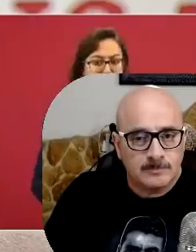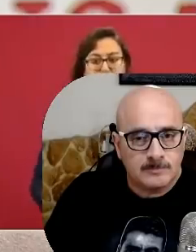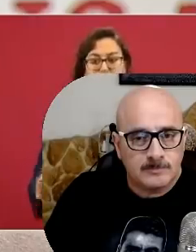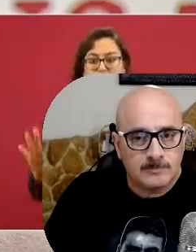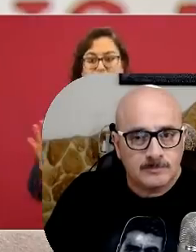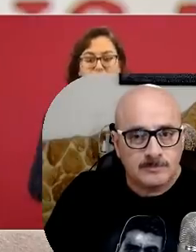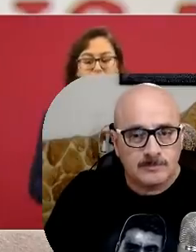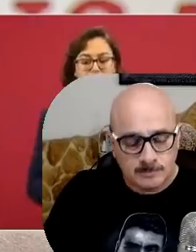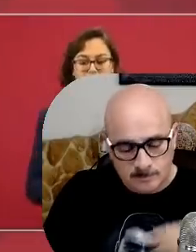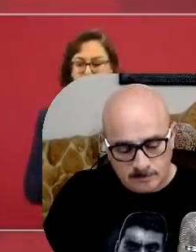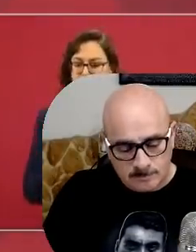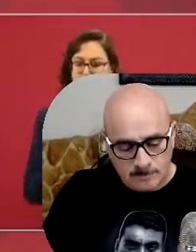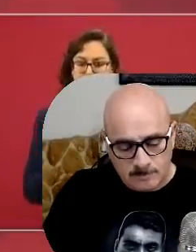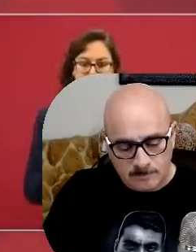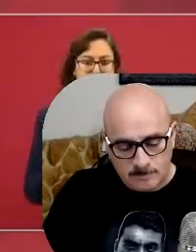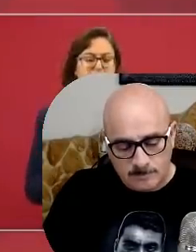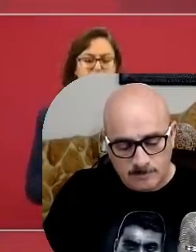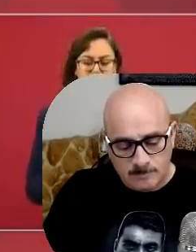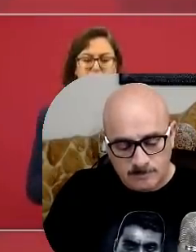protegerlos